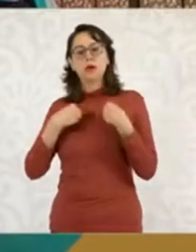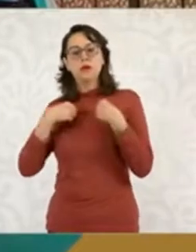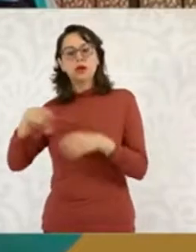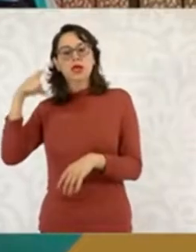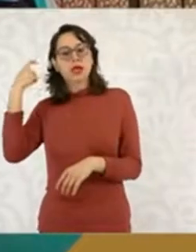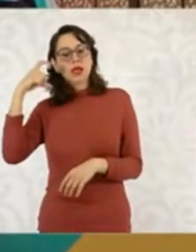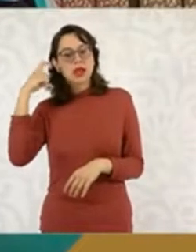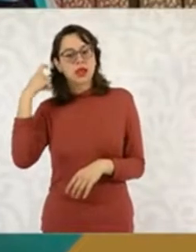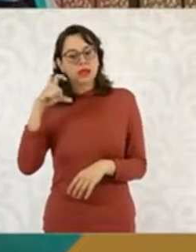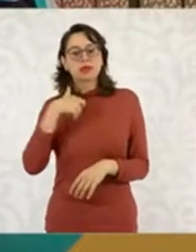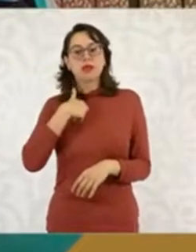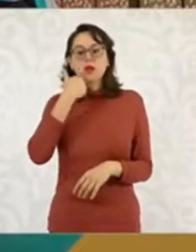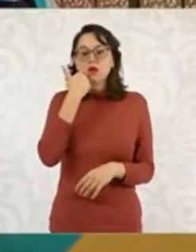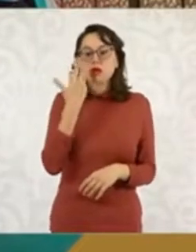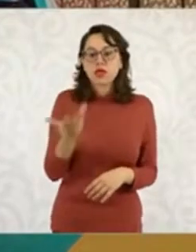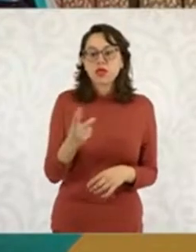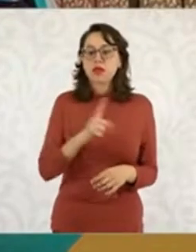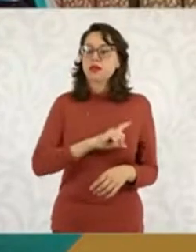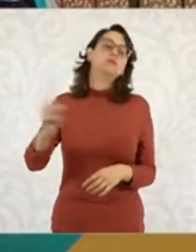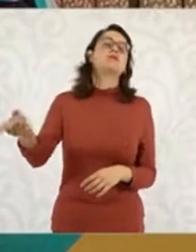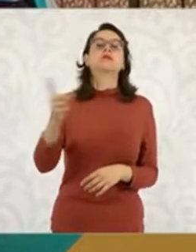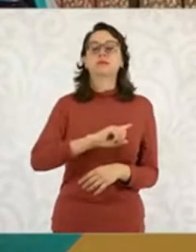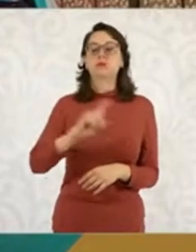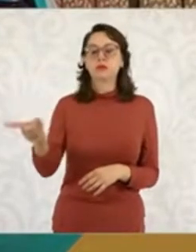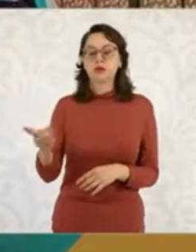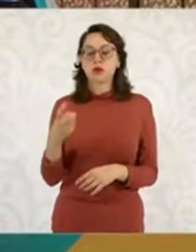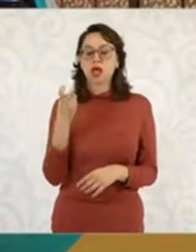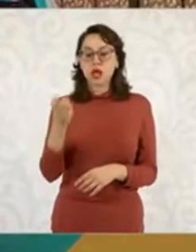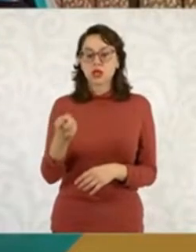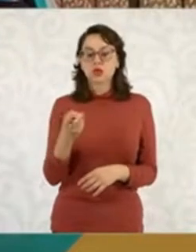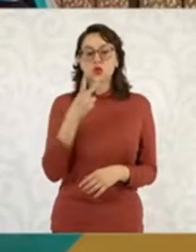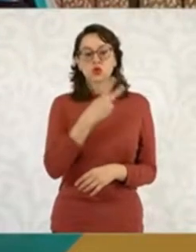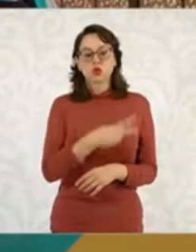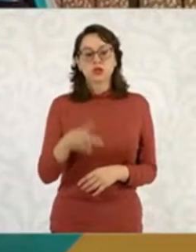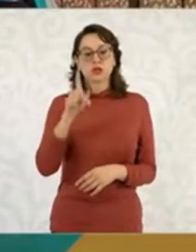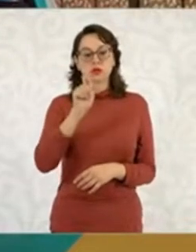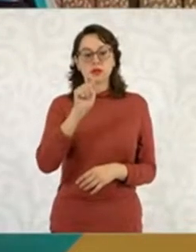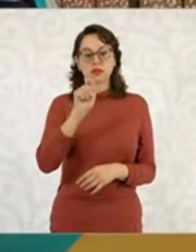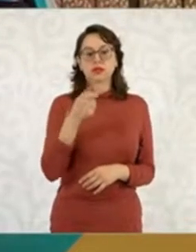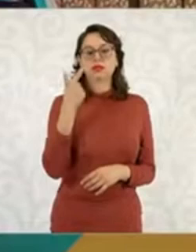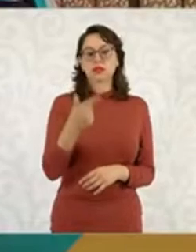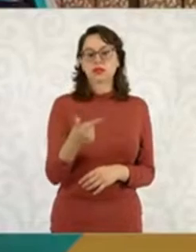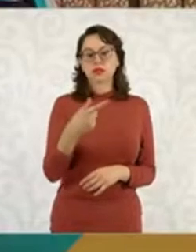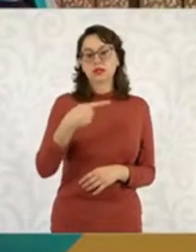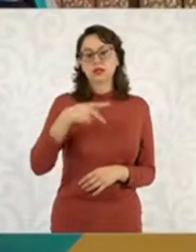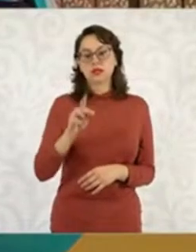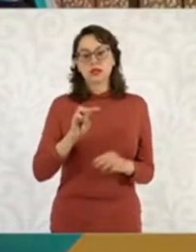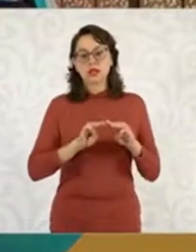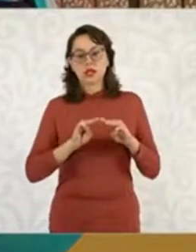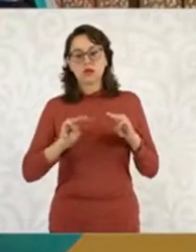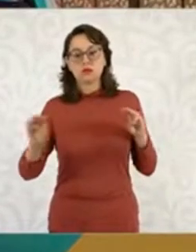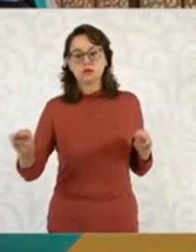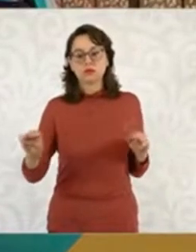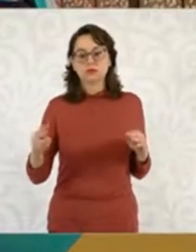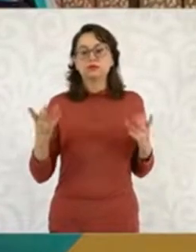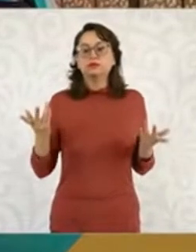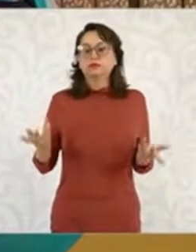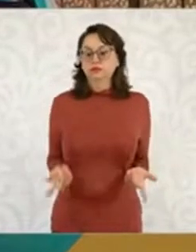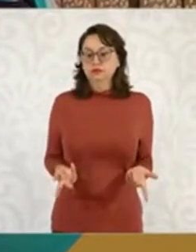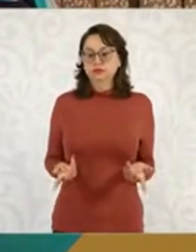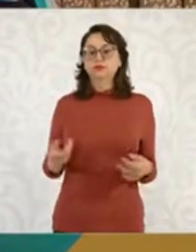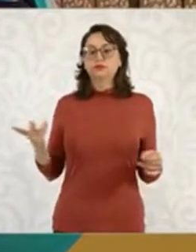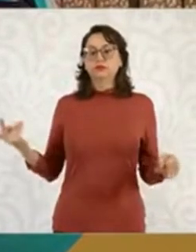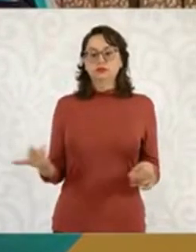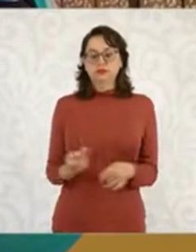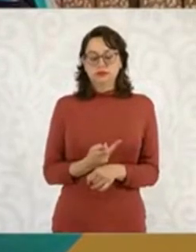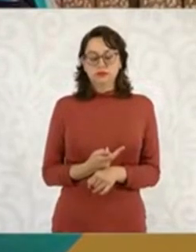intercambio entre estas dos ciudades. Eso es un recorrido de 227 kilómetros. Sin embargo, al tener paradas que